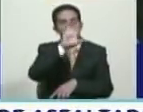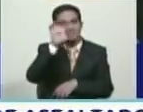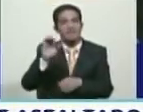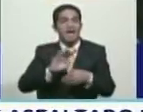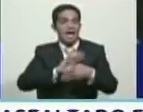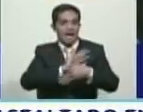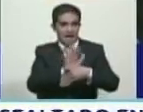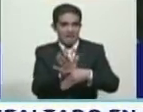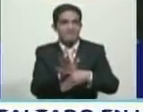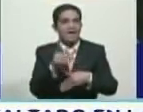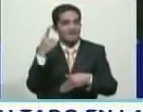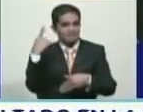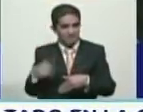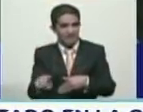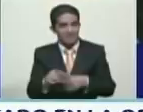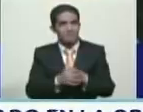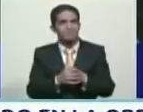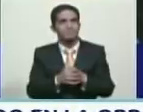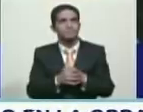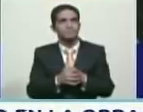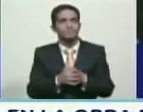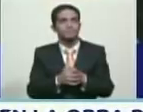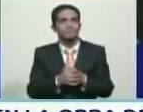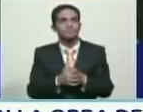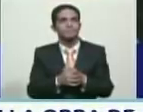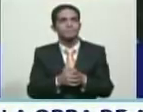ALBA made sure,